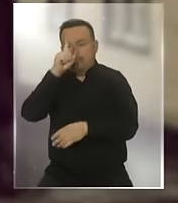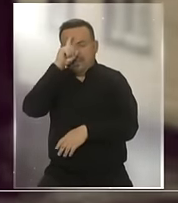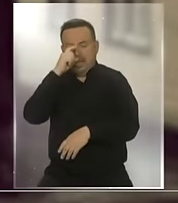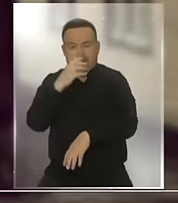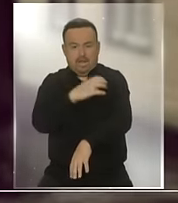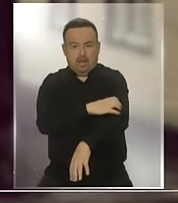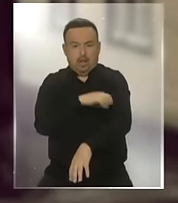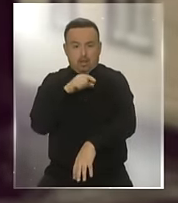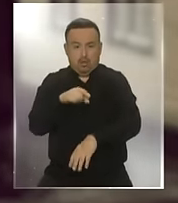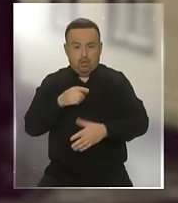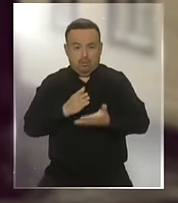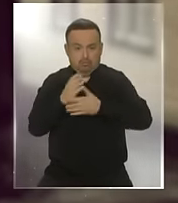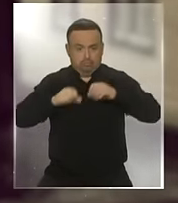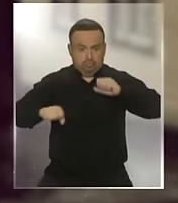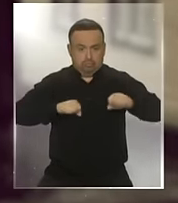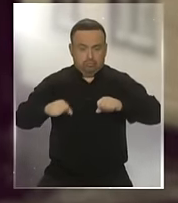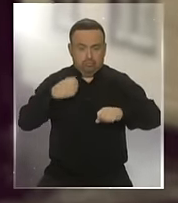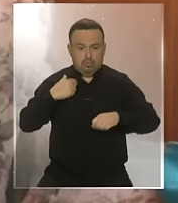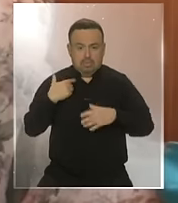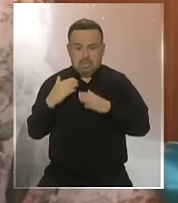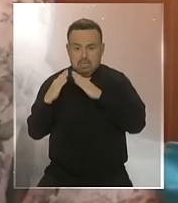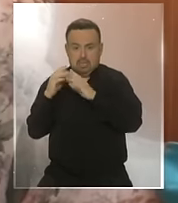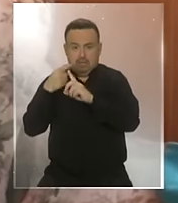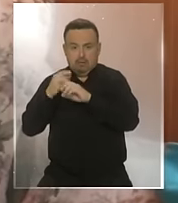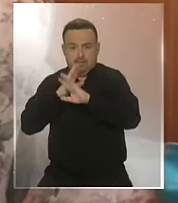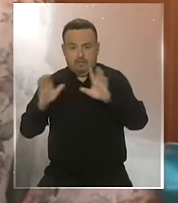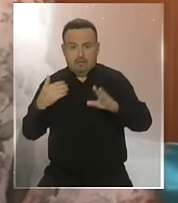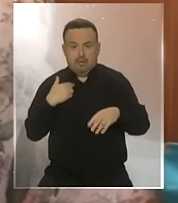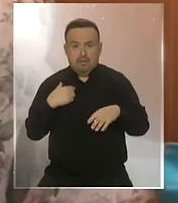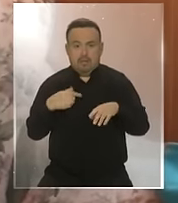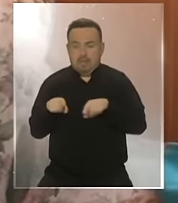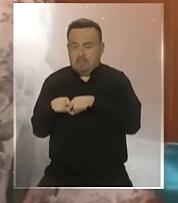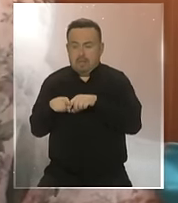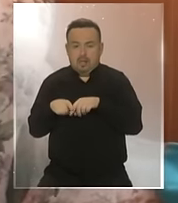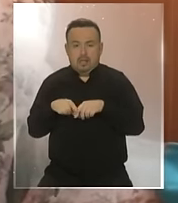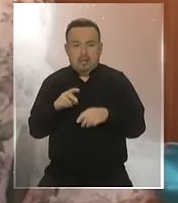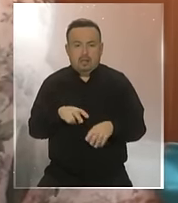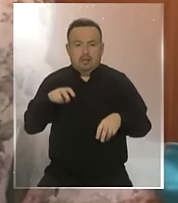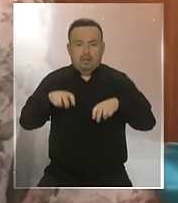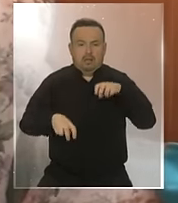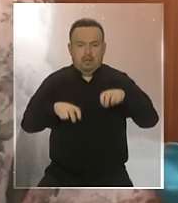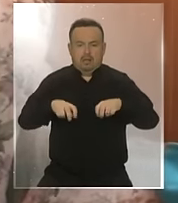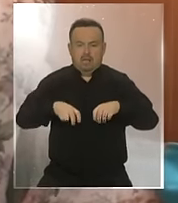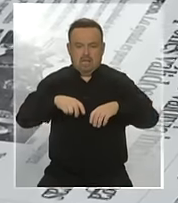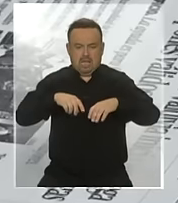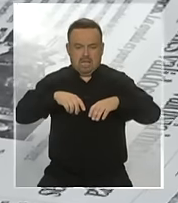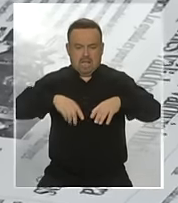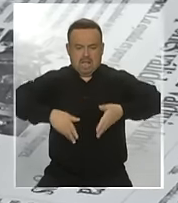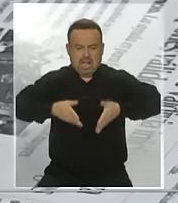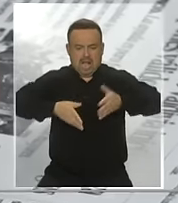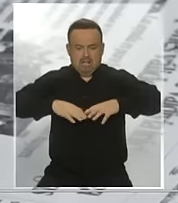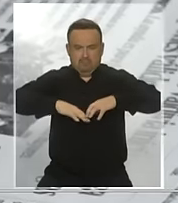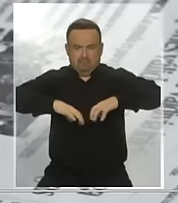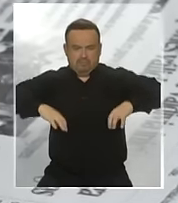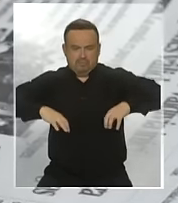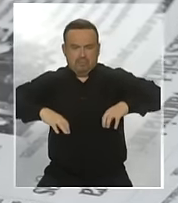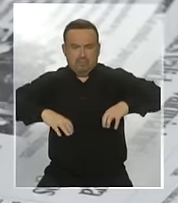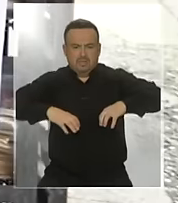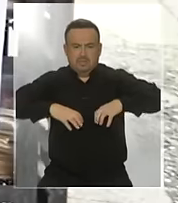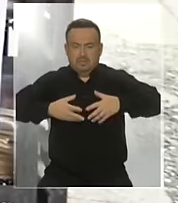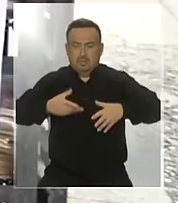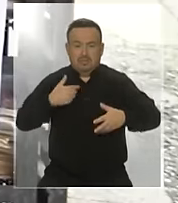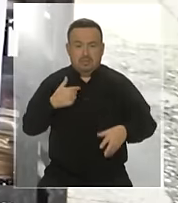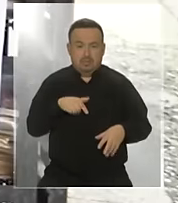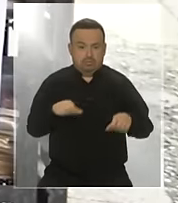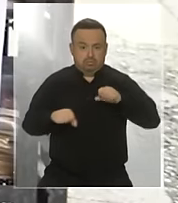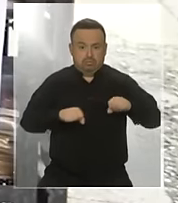empezó el terremoto, salimos de la iglesia, con mi hermano tomamos la mano y íbamos saltando, se abrían las calles, todo. En el momento que estaba